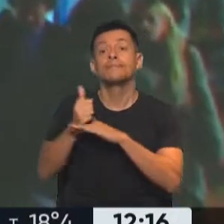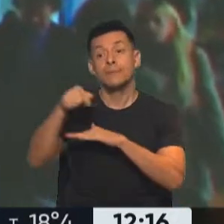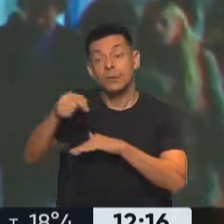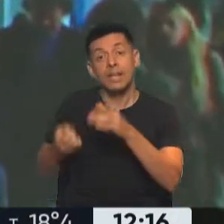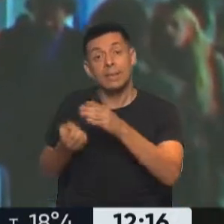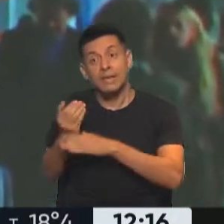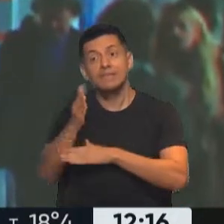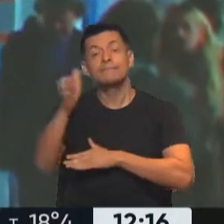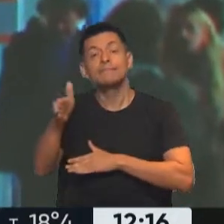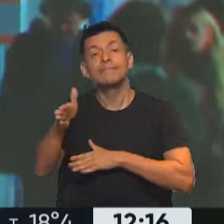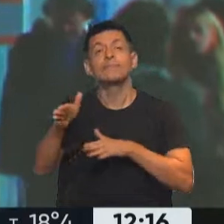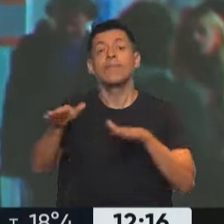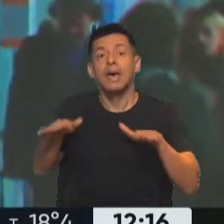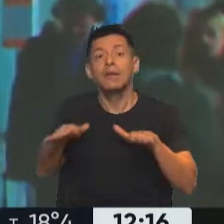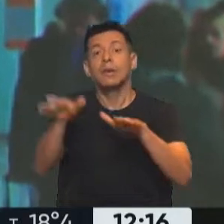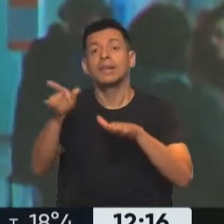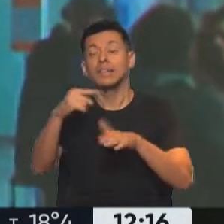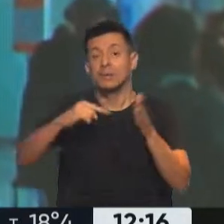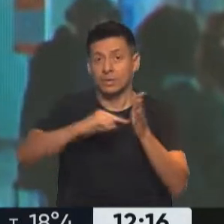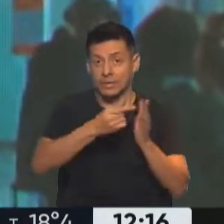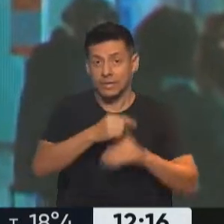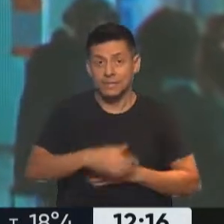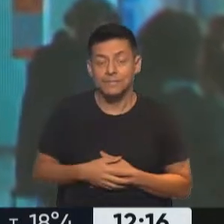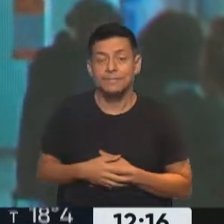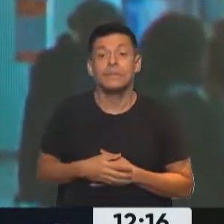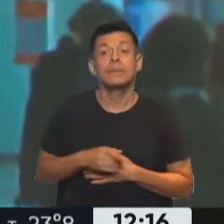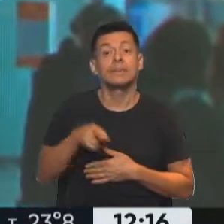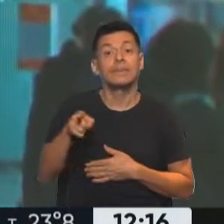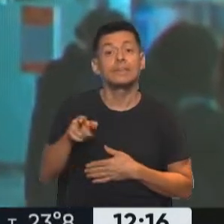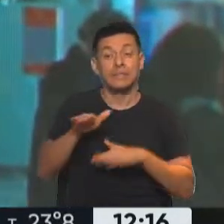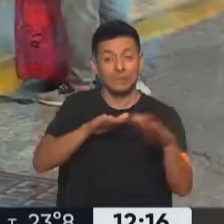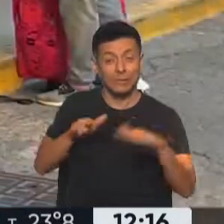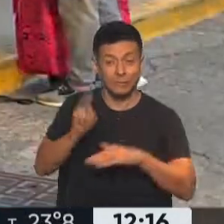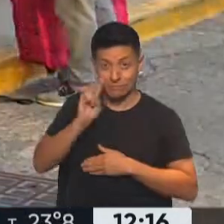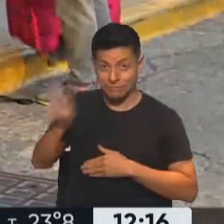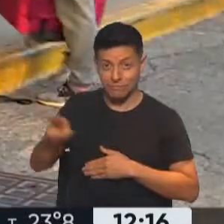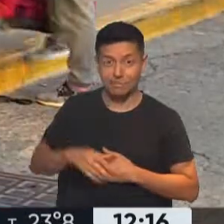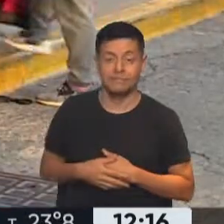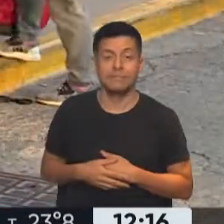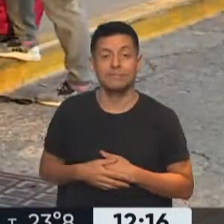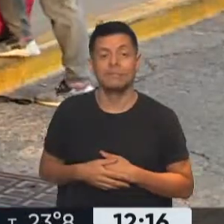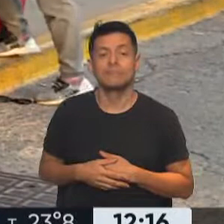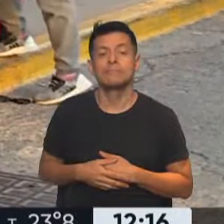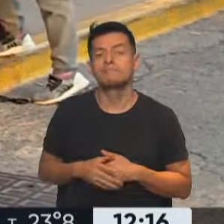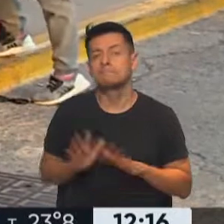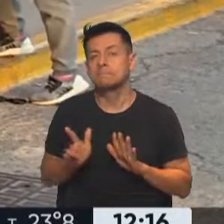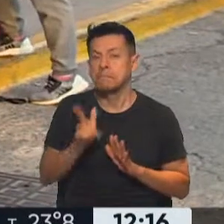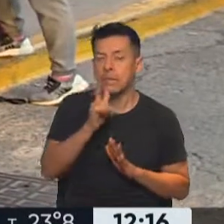mañana en el Aeroparque Metropolitano Jorge Newbery y esta era la situación. Se estima